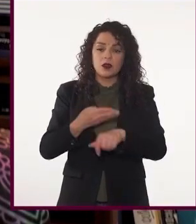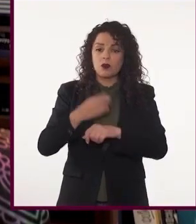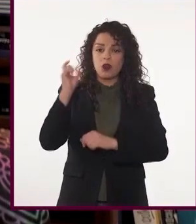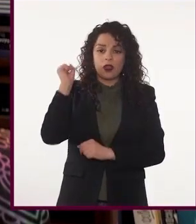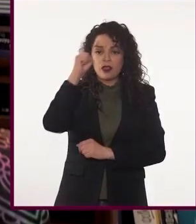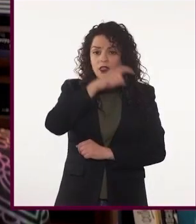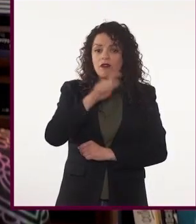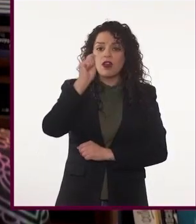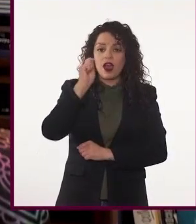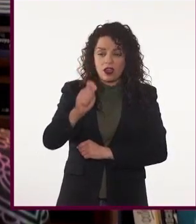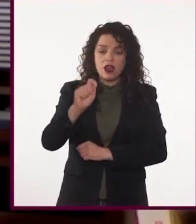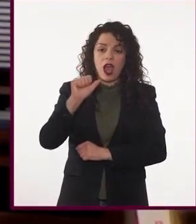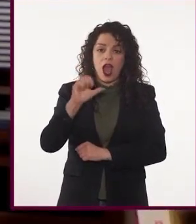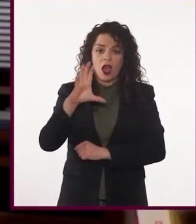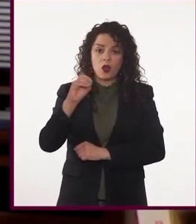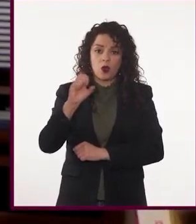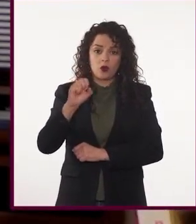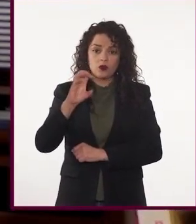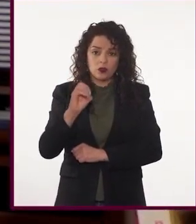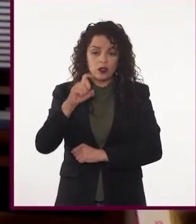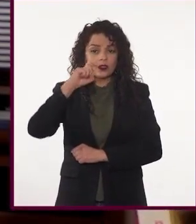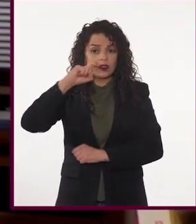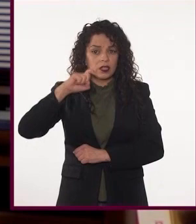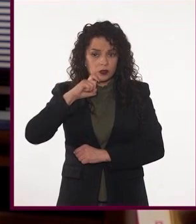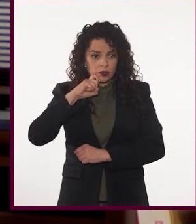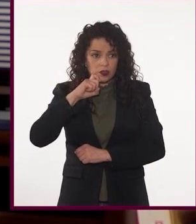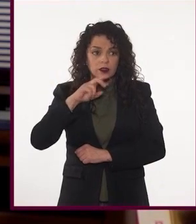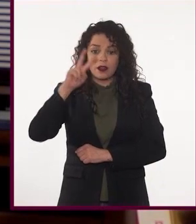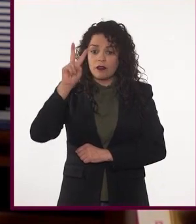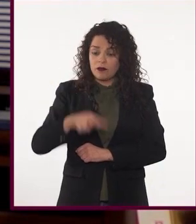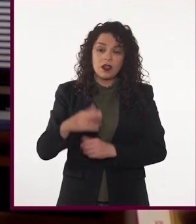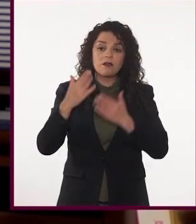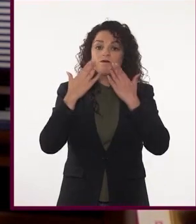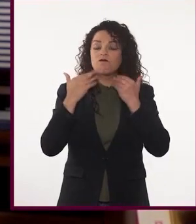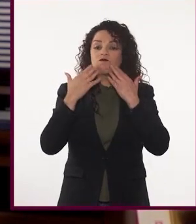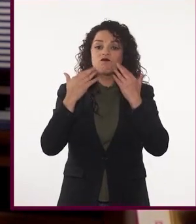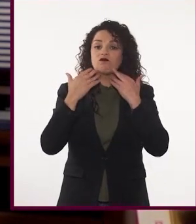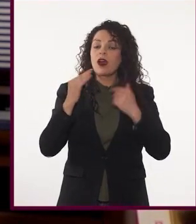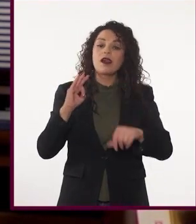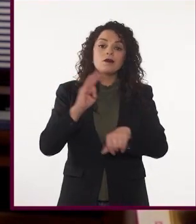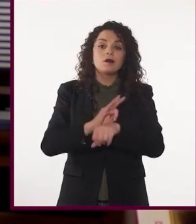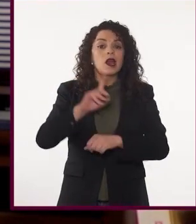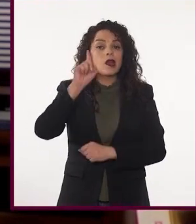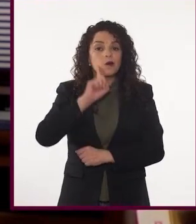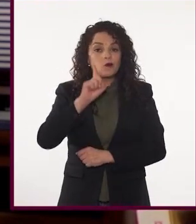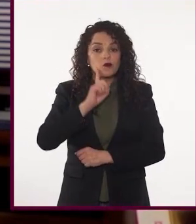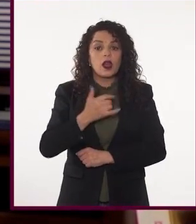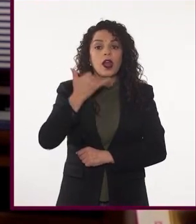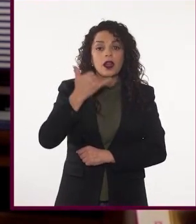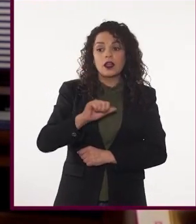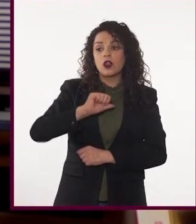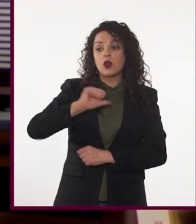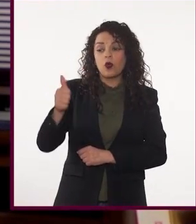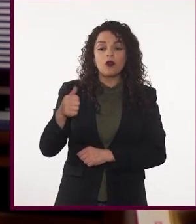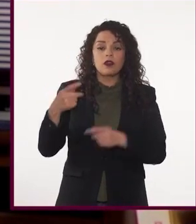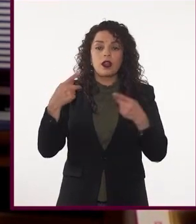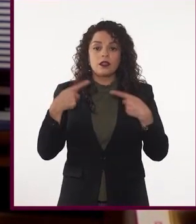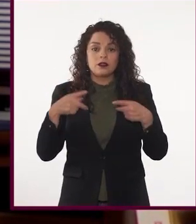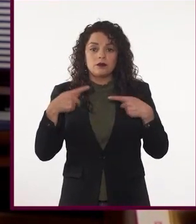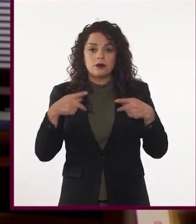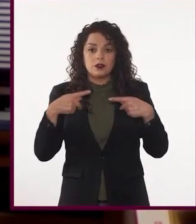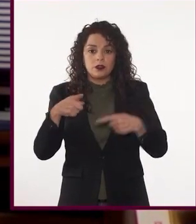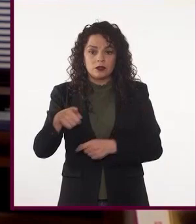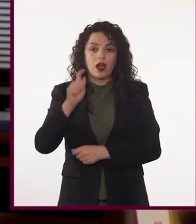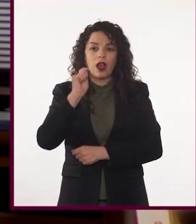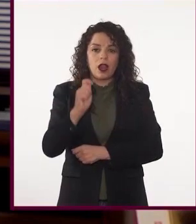sigue siendo muy complicada. La vulnerabilidad en la que desafortunadamente se encuentran las mujeres y las personas con orientaciones